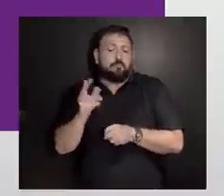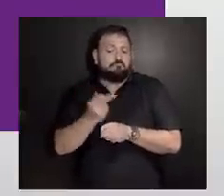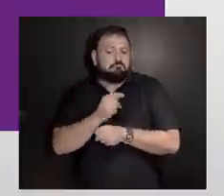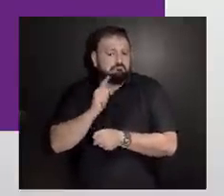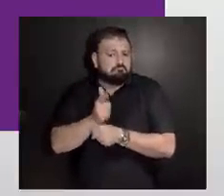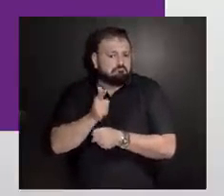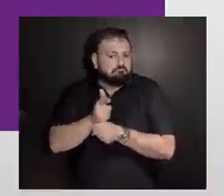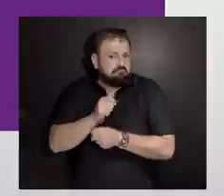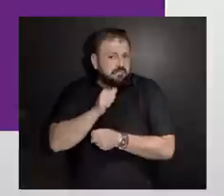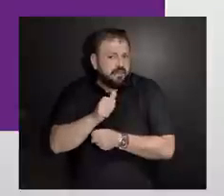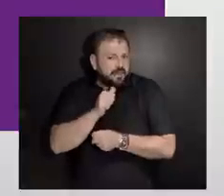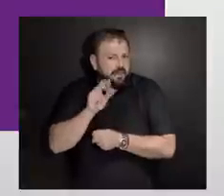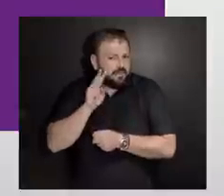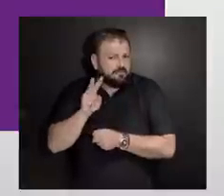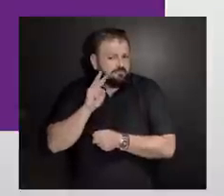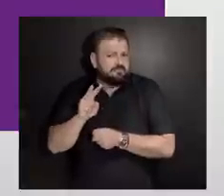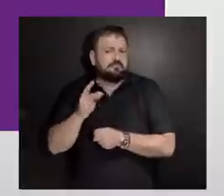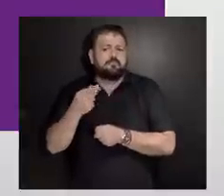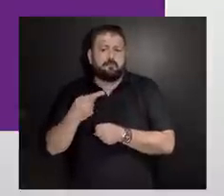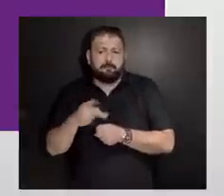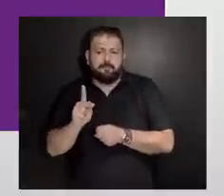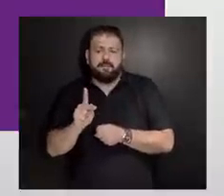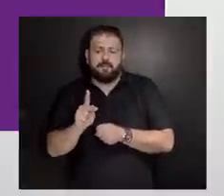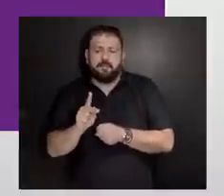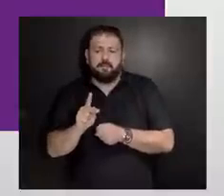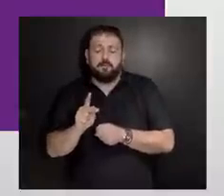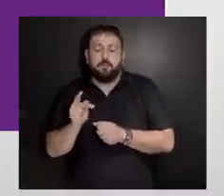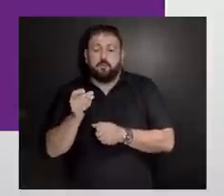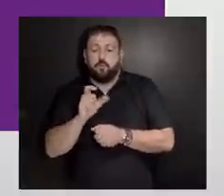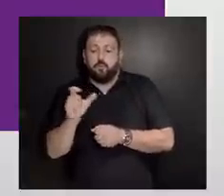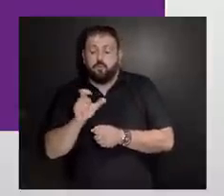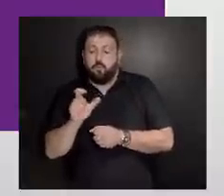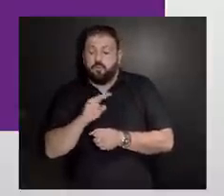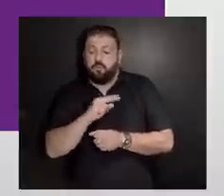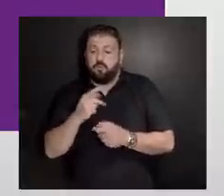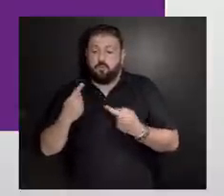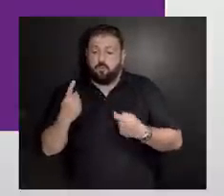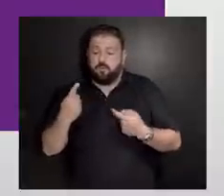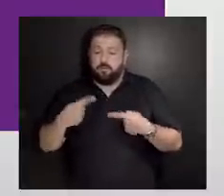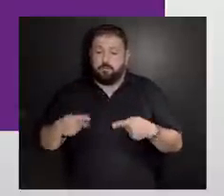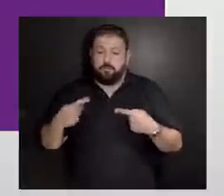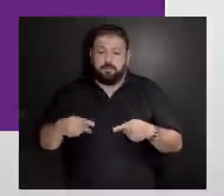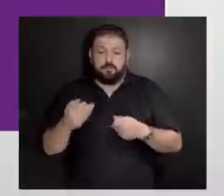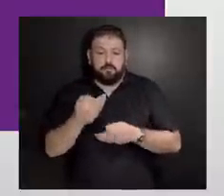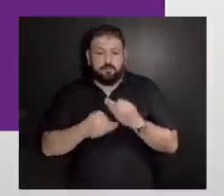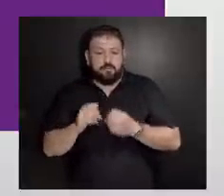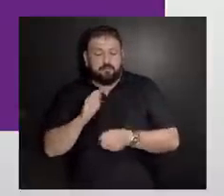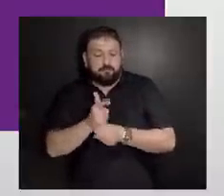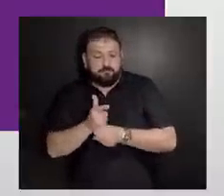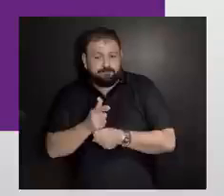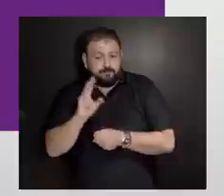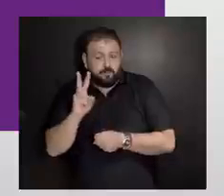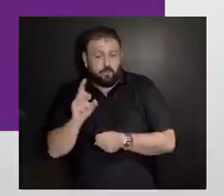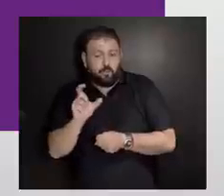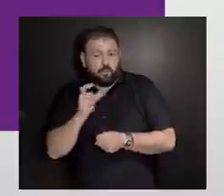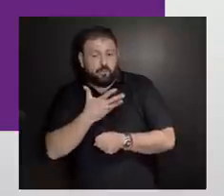De hecho, esto es algo pues complejo porque normalmente cuando una persona es diagnosticada con diabetes tipo